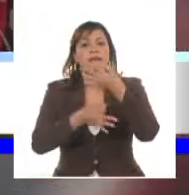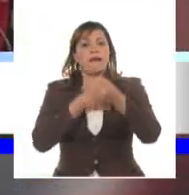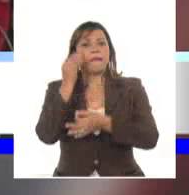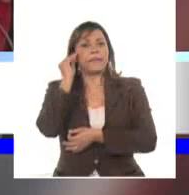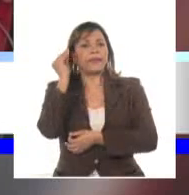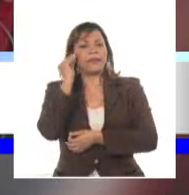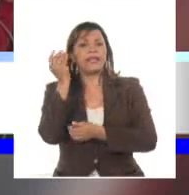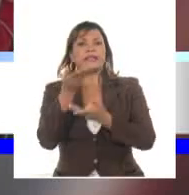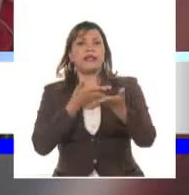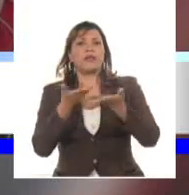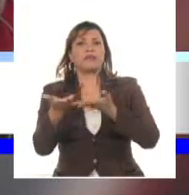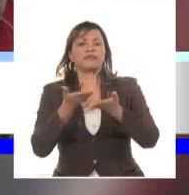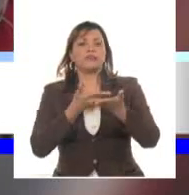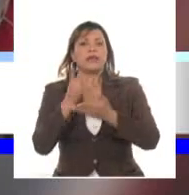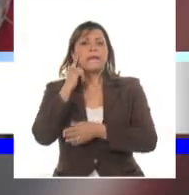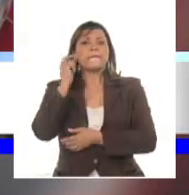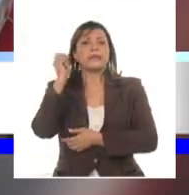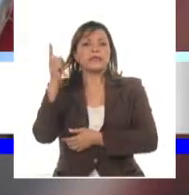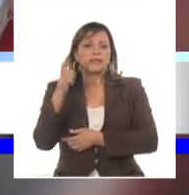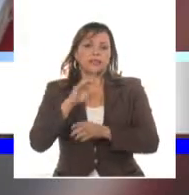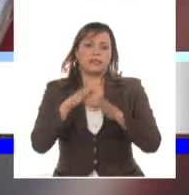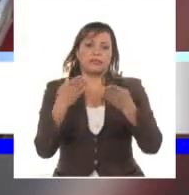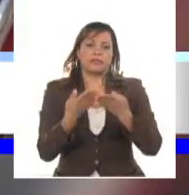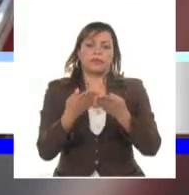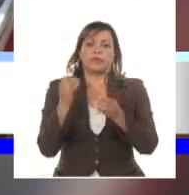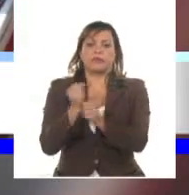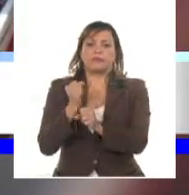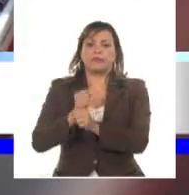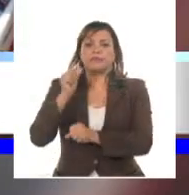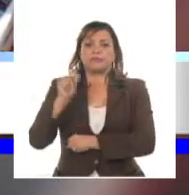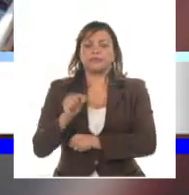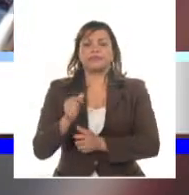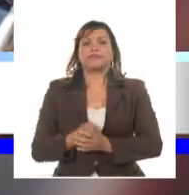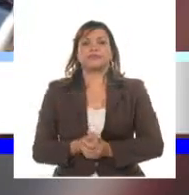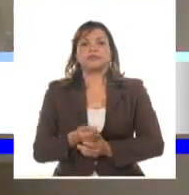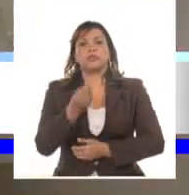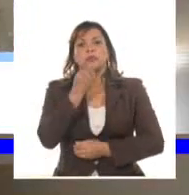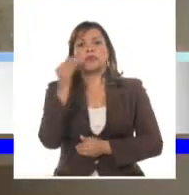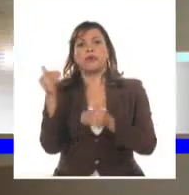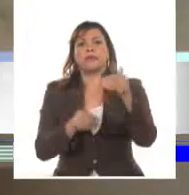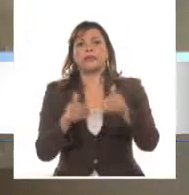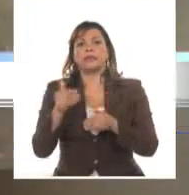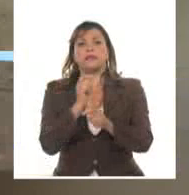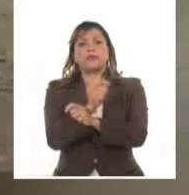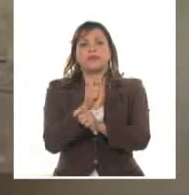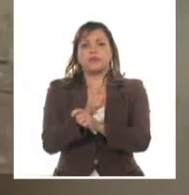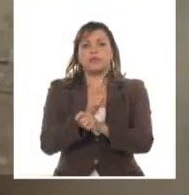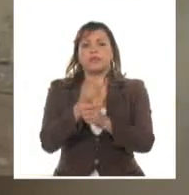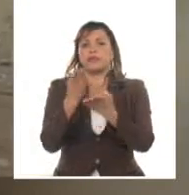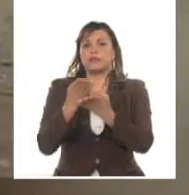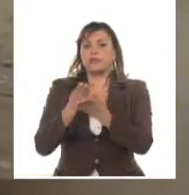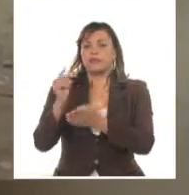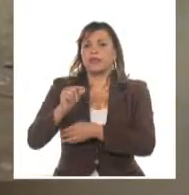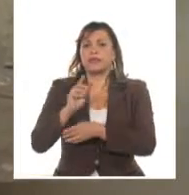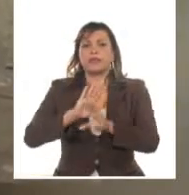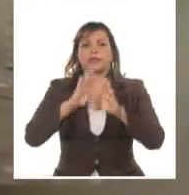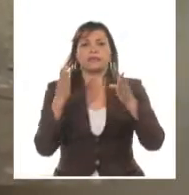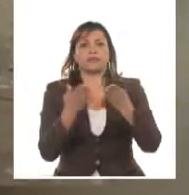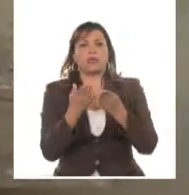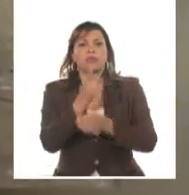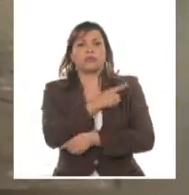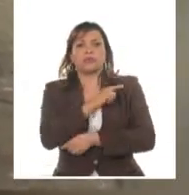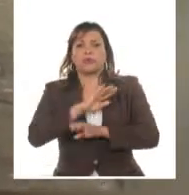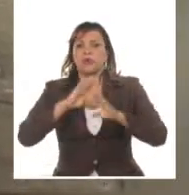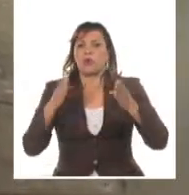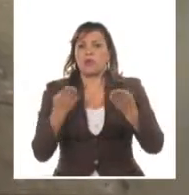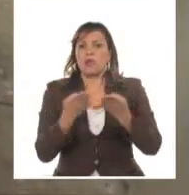las experiencias de vida de sus miembros. La invitación está abierta para los profesores y estudiantes de todas las enseñanzas, junto a sus